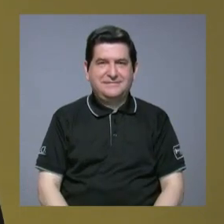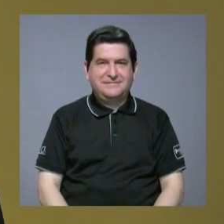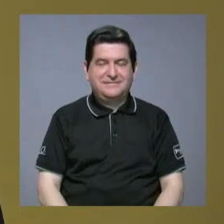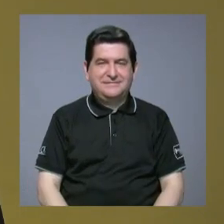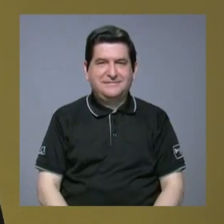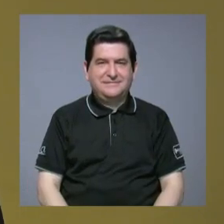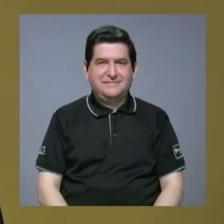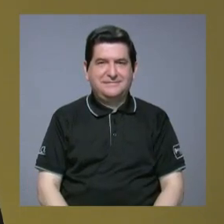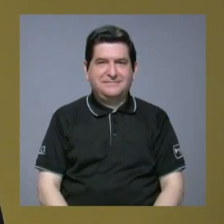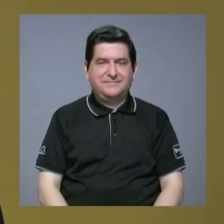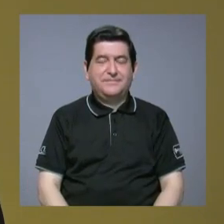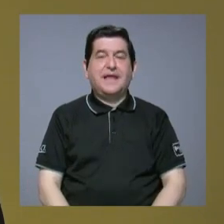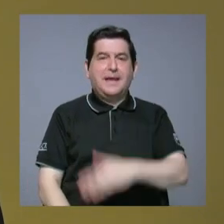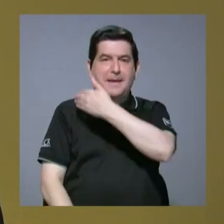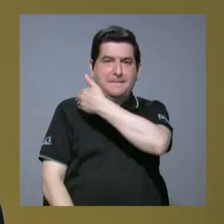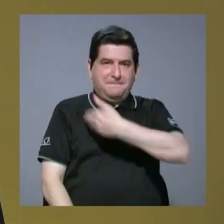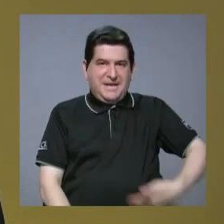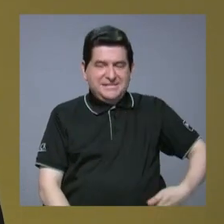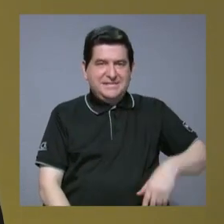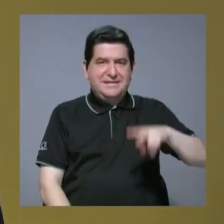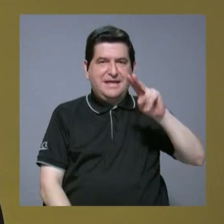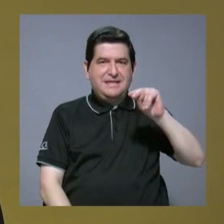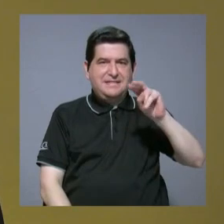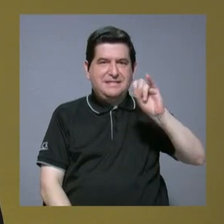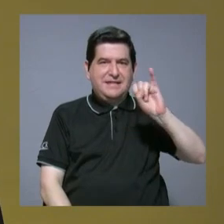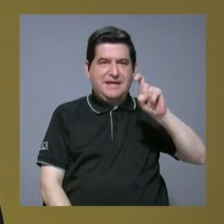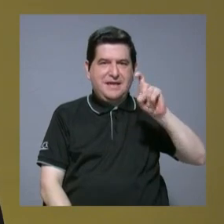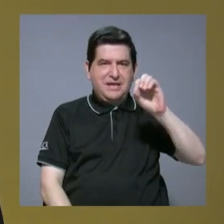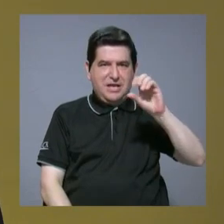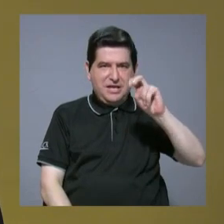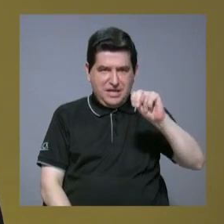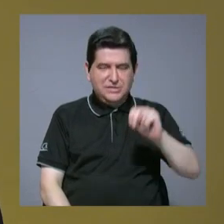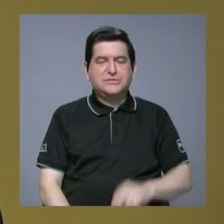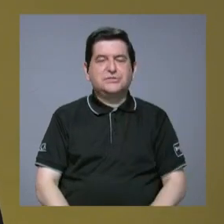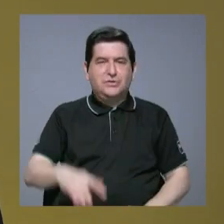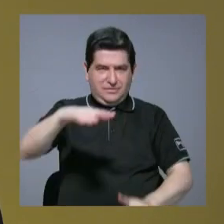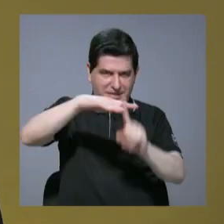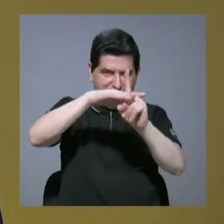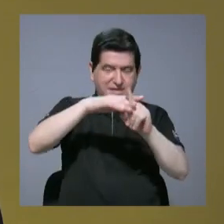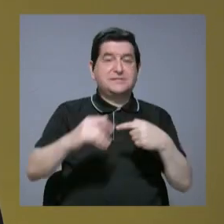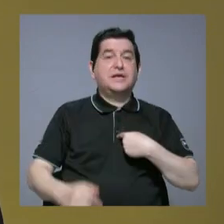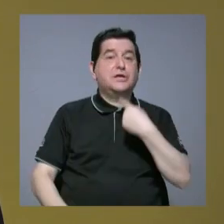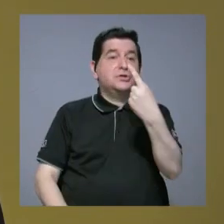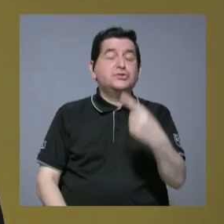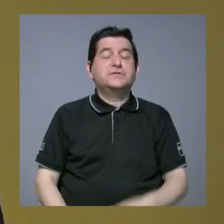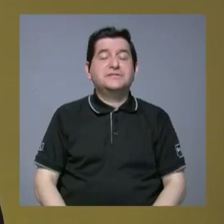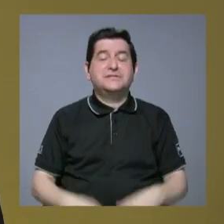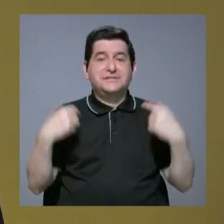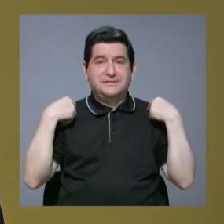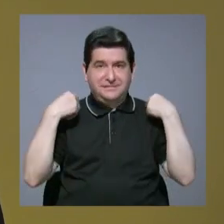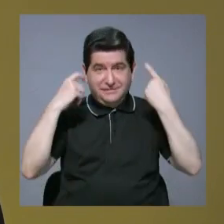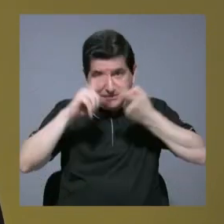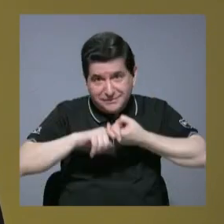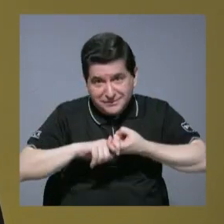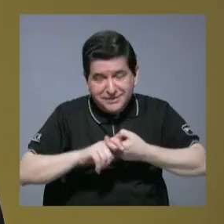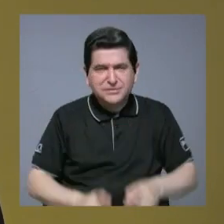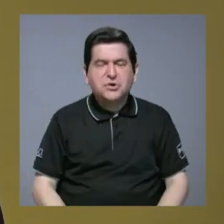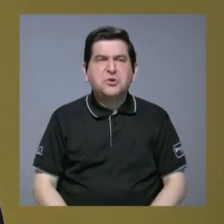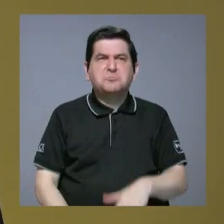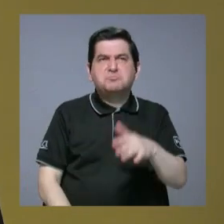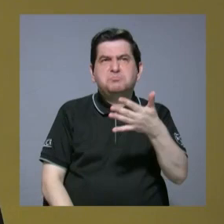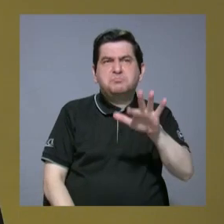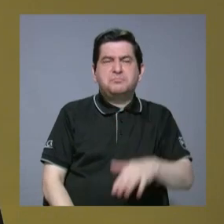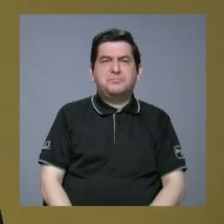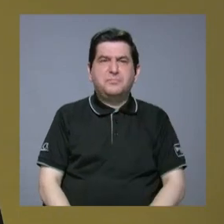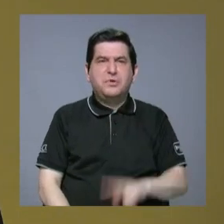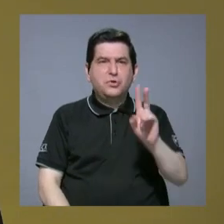presidente Nixon estaba, por supuesto que la voy a decir en castellano, algo así como un